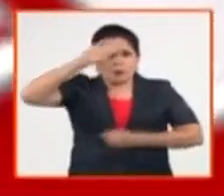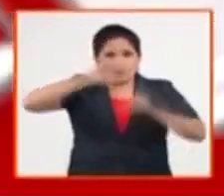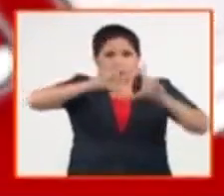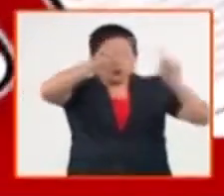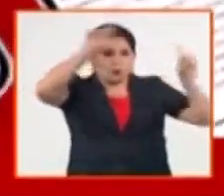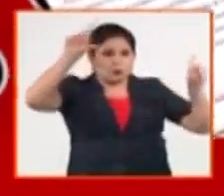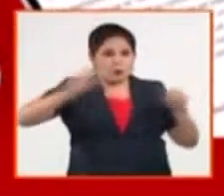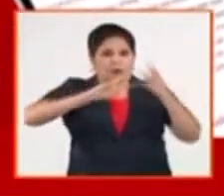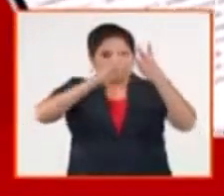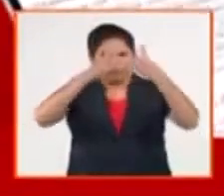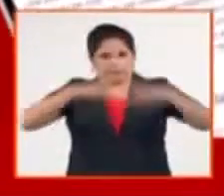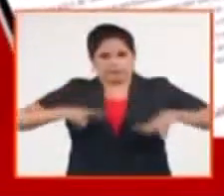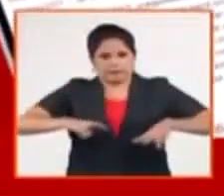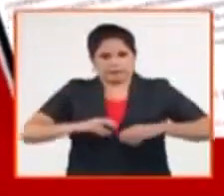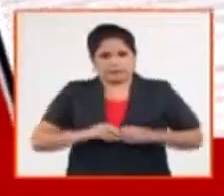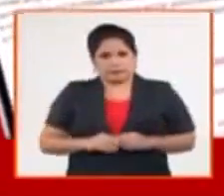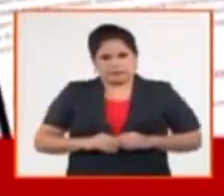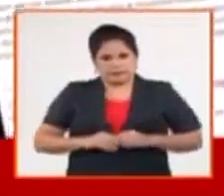digital.